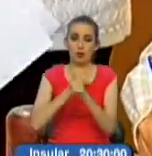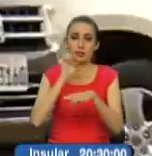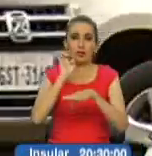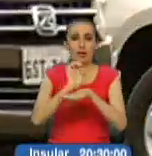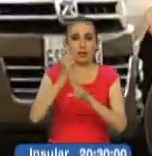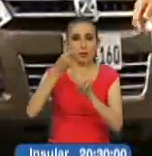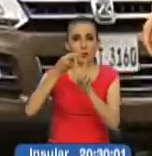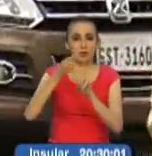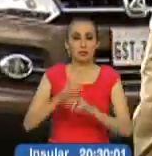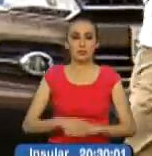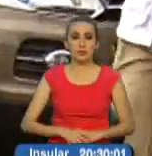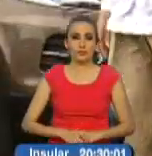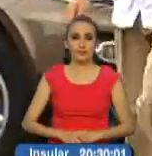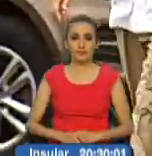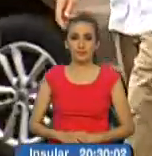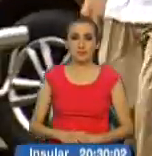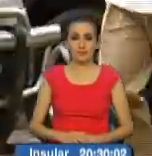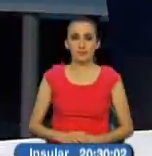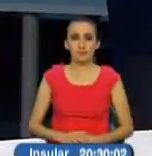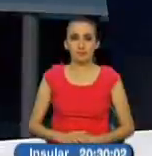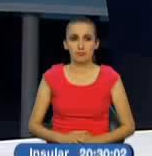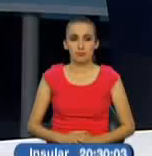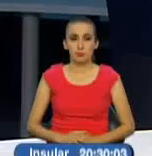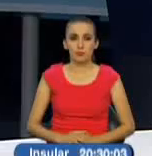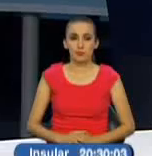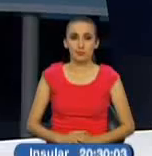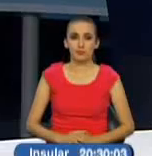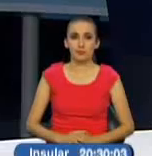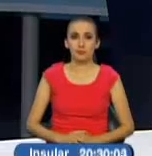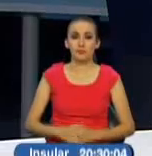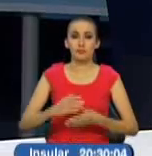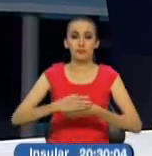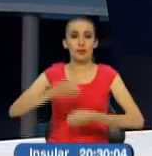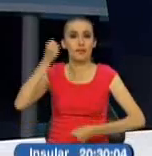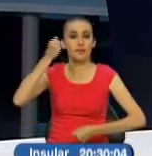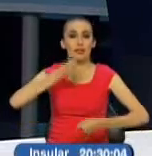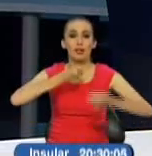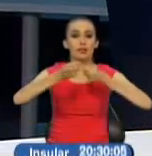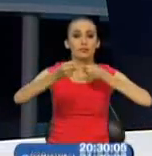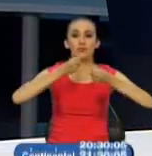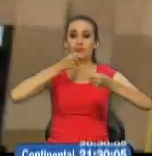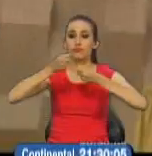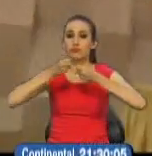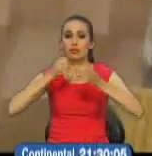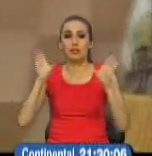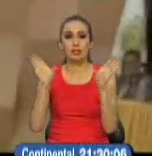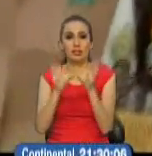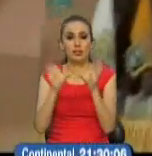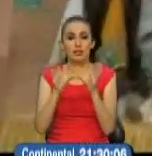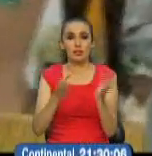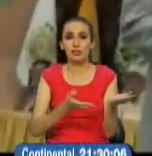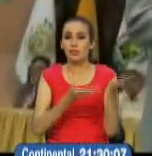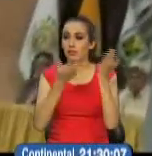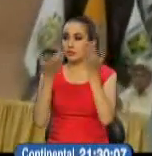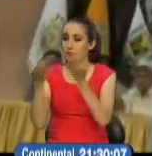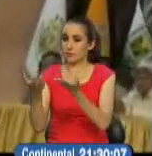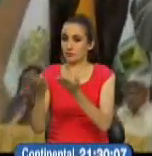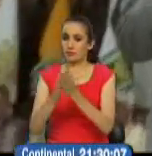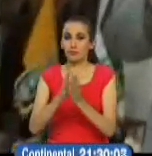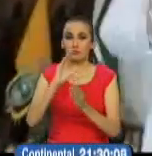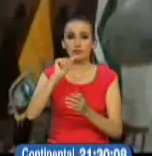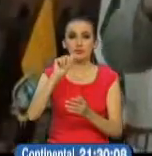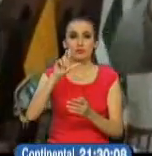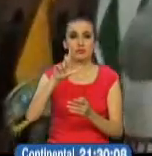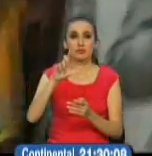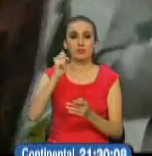Mirta Carrillo, Ecuador TV. Y la Federación de Periodistas entregó al titular de la Superintendencia de Comunicación e Información,